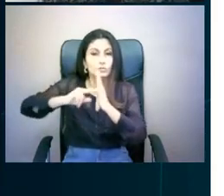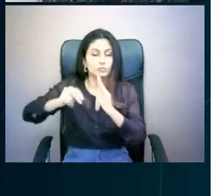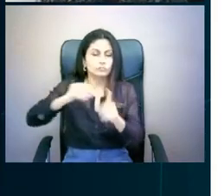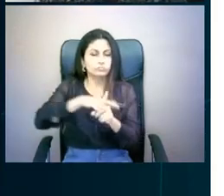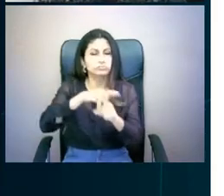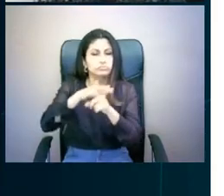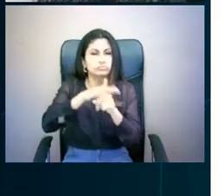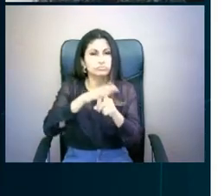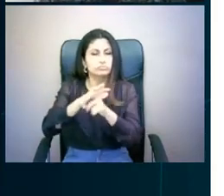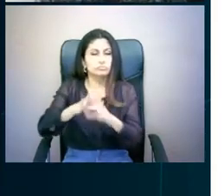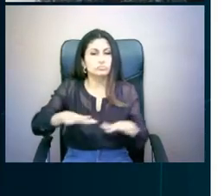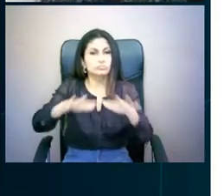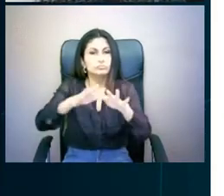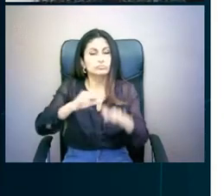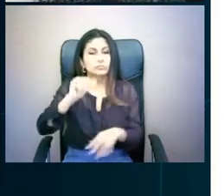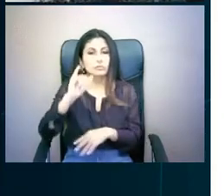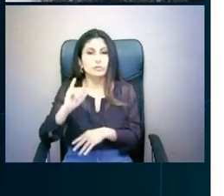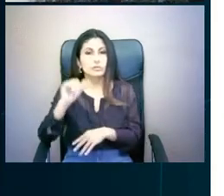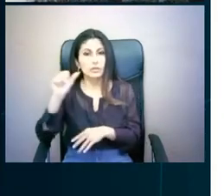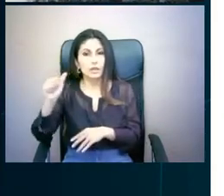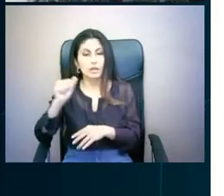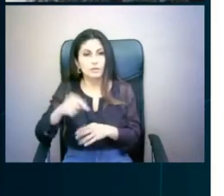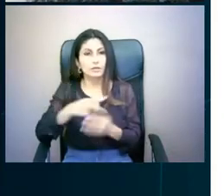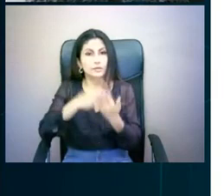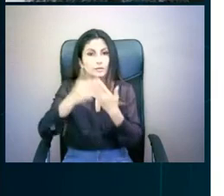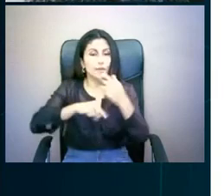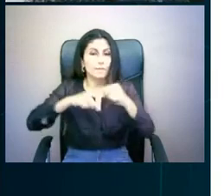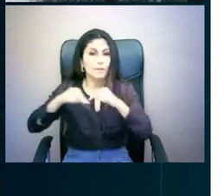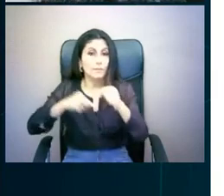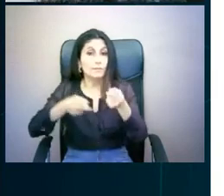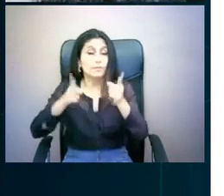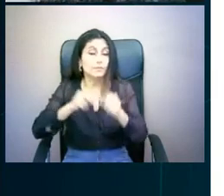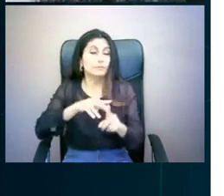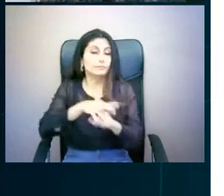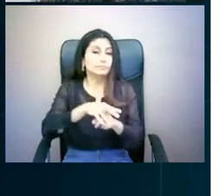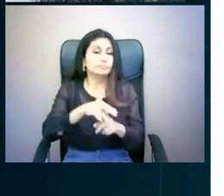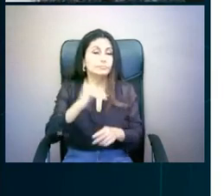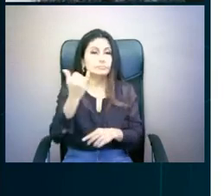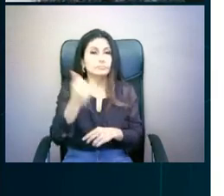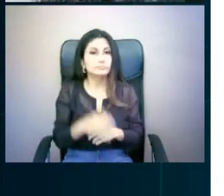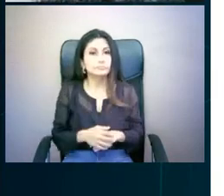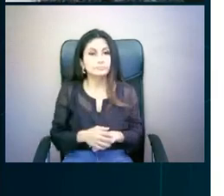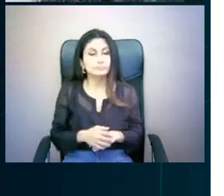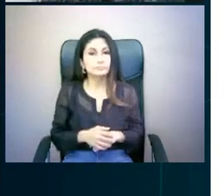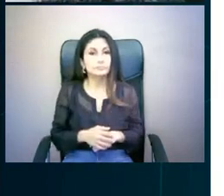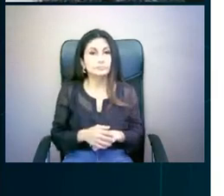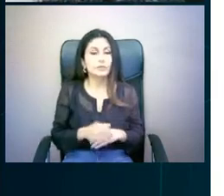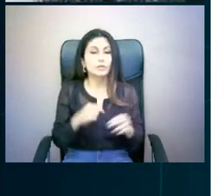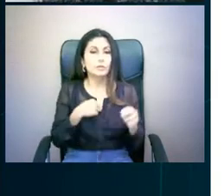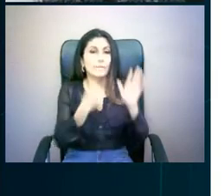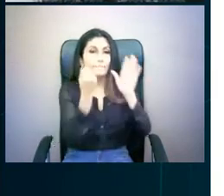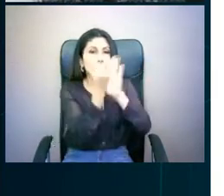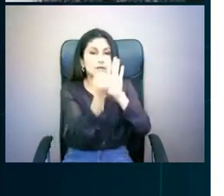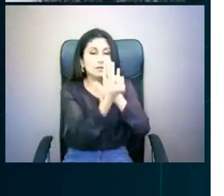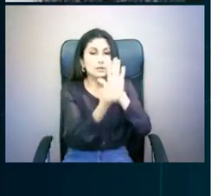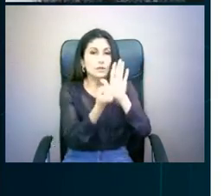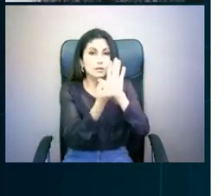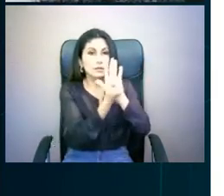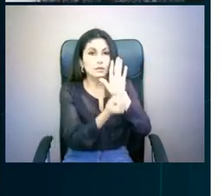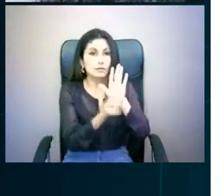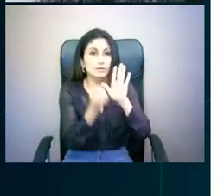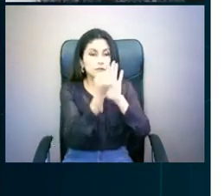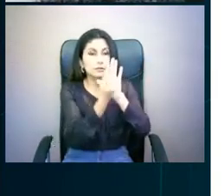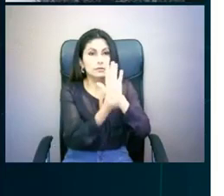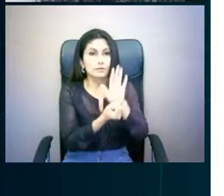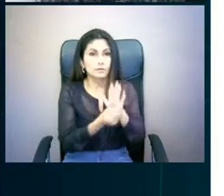inteligencia artificial, y la gestión de proyectos no ha sido ajeno a eso. Acá simplemente les quería traer, pues, digamos, unas marcas importantes, pues